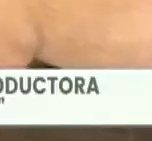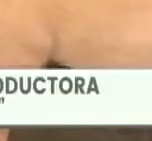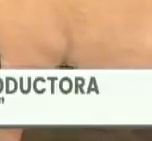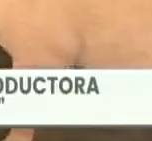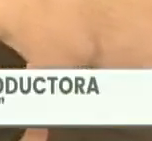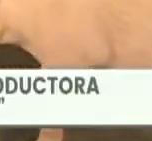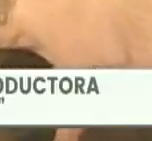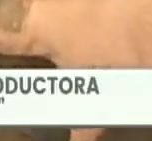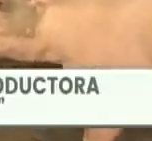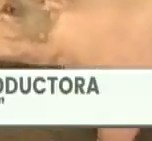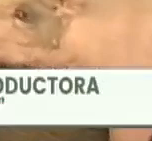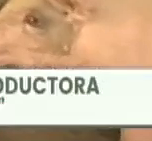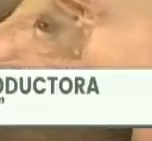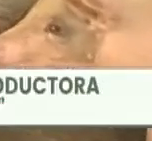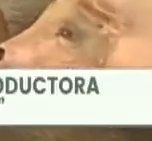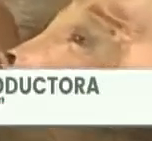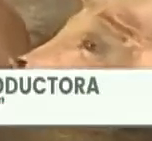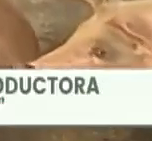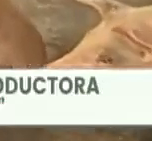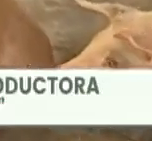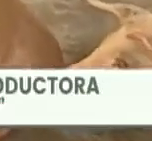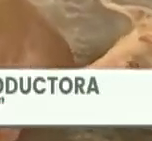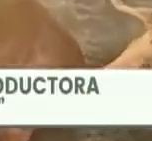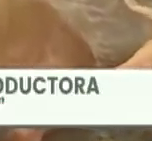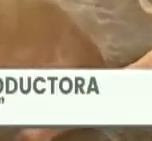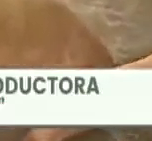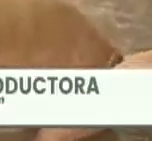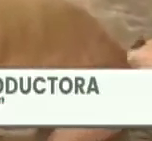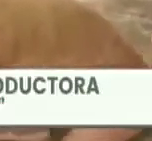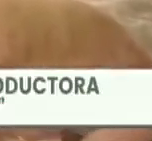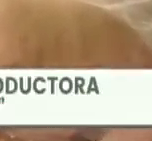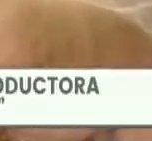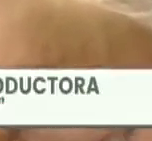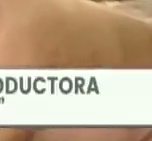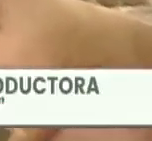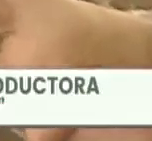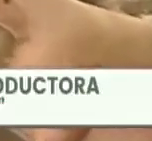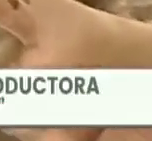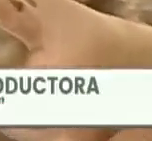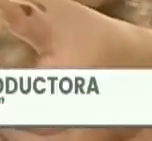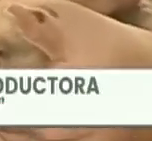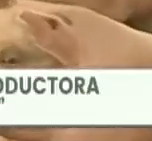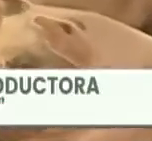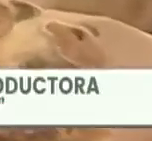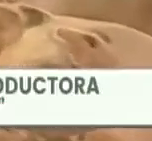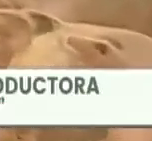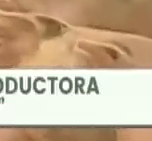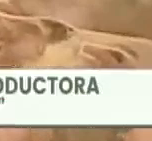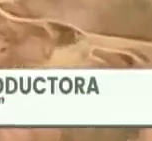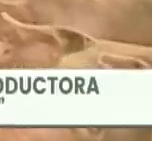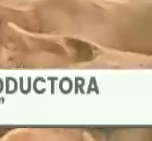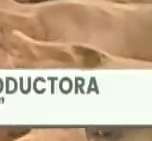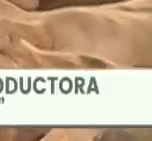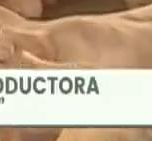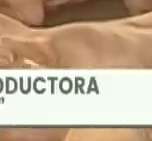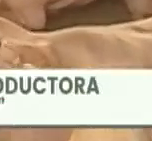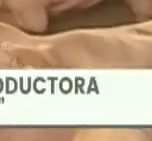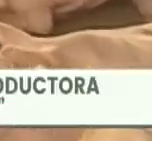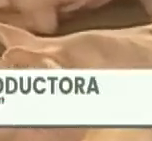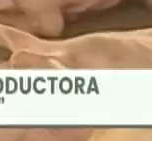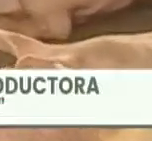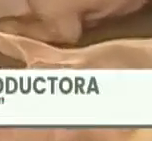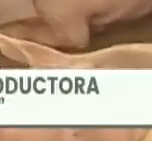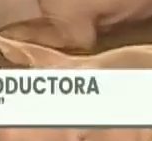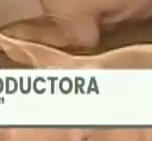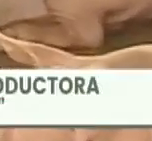una capacidad de producir aproximadamente unos 26.000 cerdos por año, ¿okay? Lo que es una, nos permite aportar